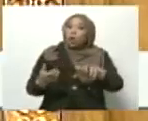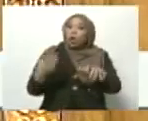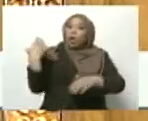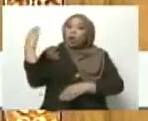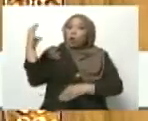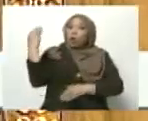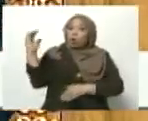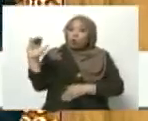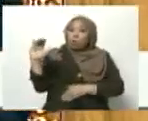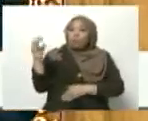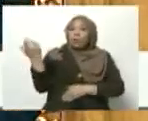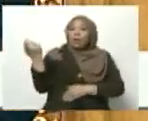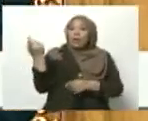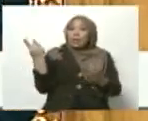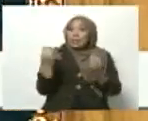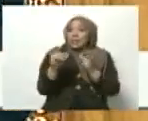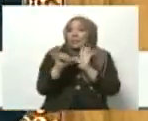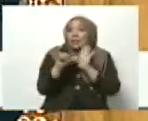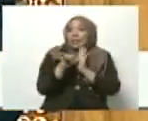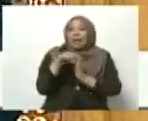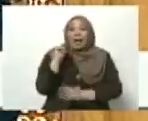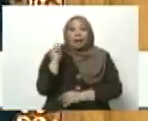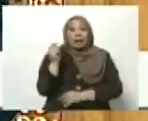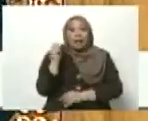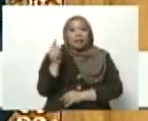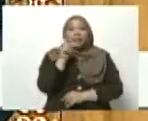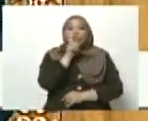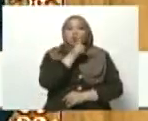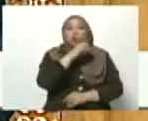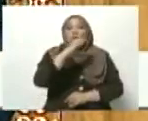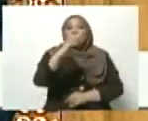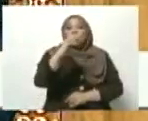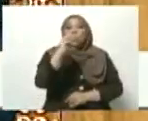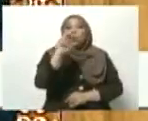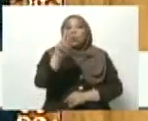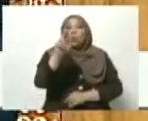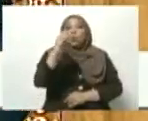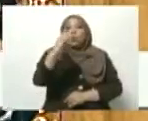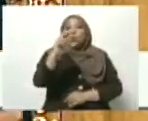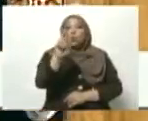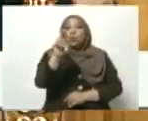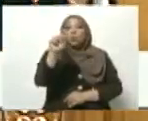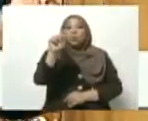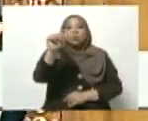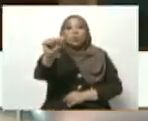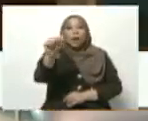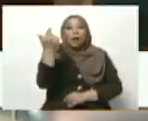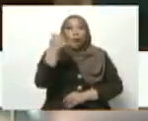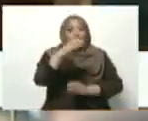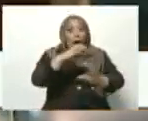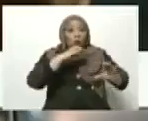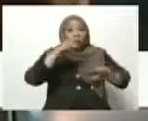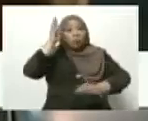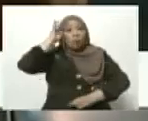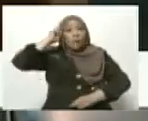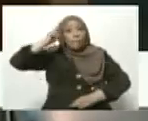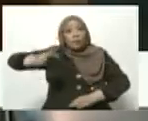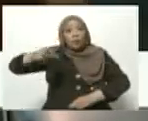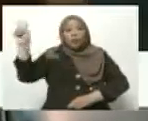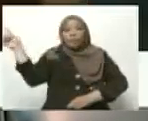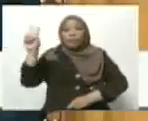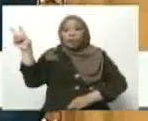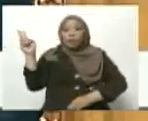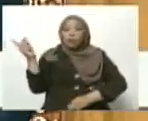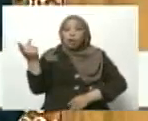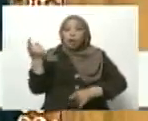puente de Tienditas, al mismo día atacaron un cuartel venezolano en la frontera con Brasil. Era una operación coordinada por las dos